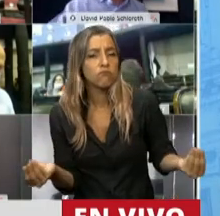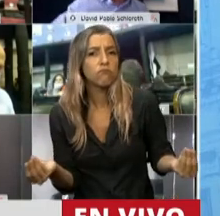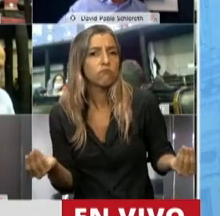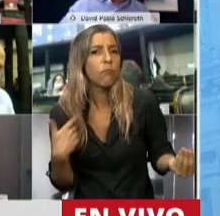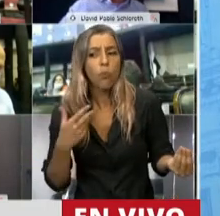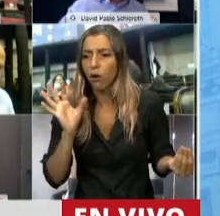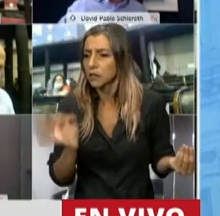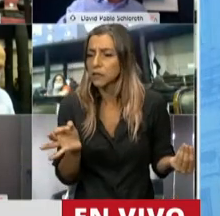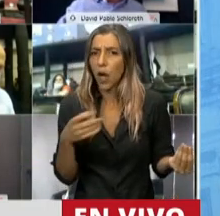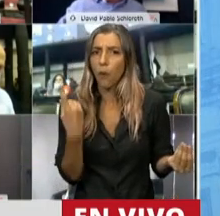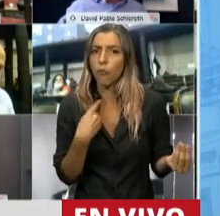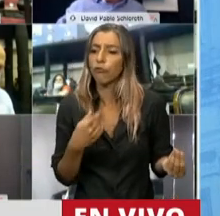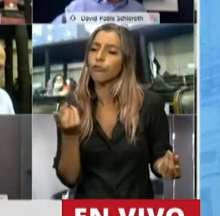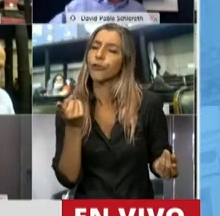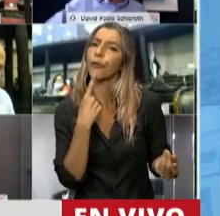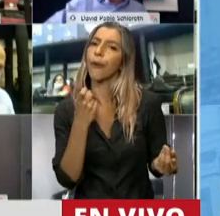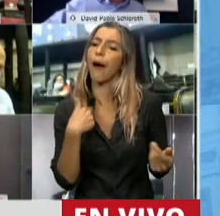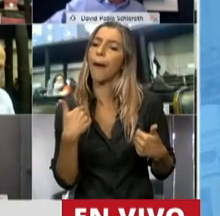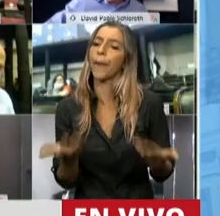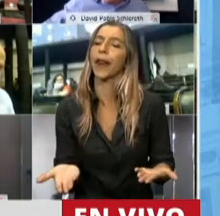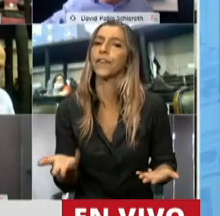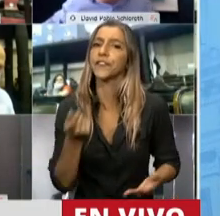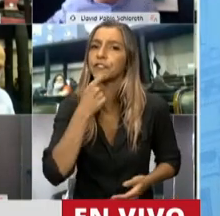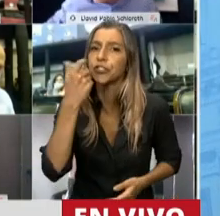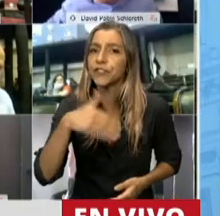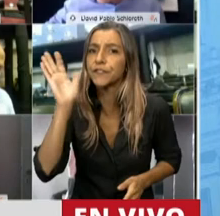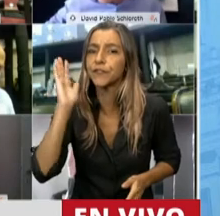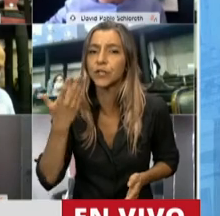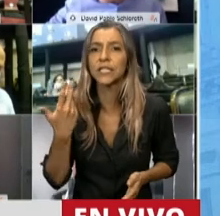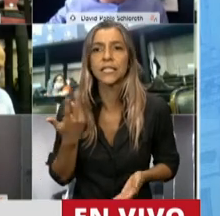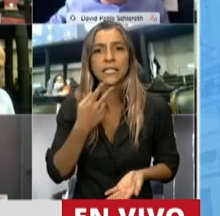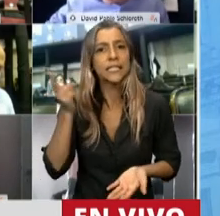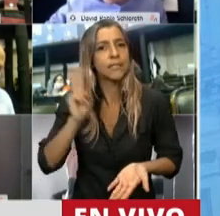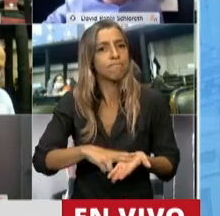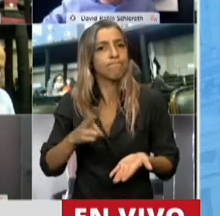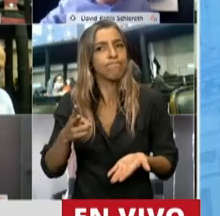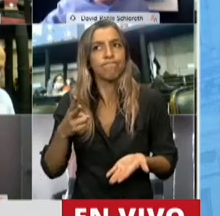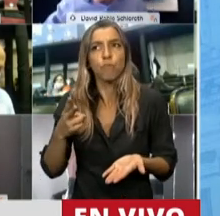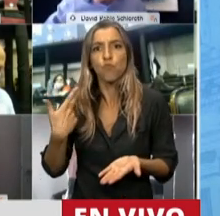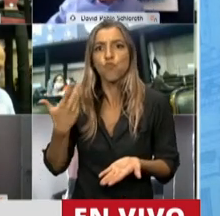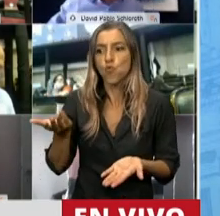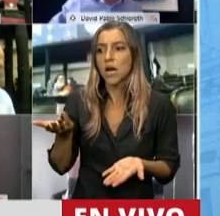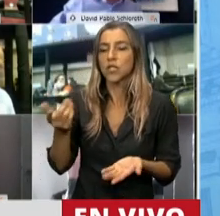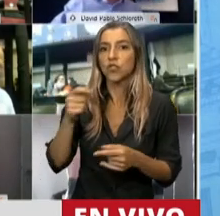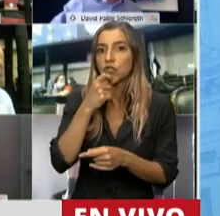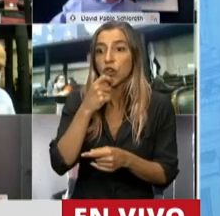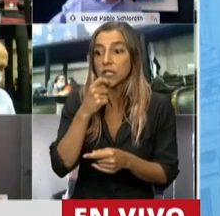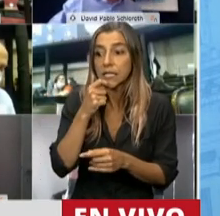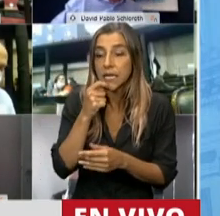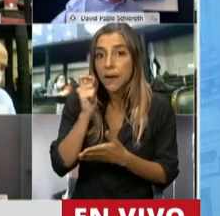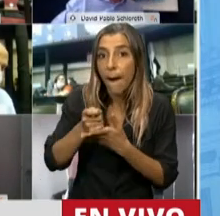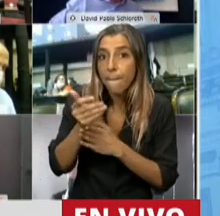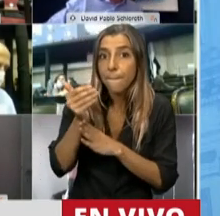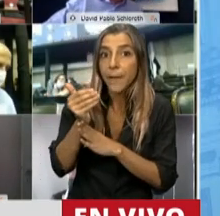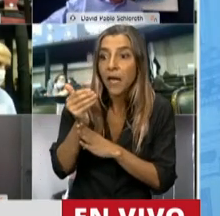beneficios, sobre todo en lo progresivo del tributo, que debe gravar la función de la capacidad contributiva de cada ciudadano de